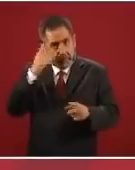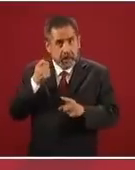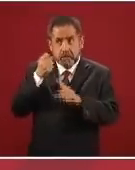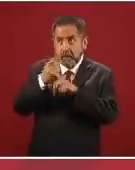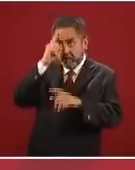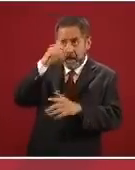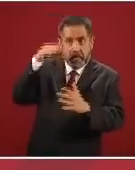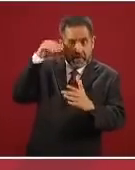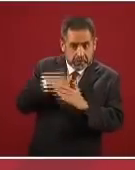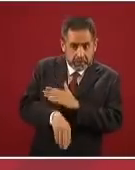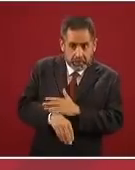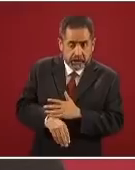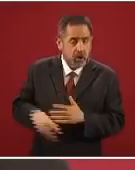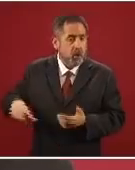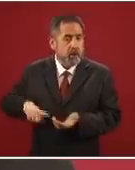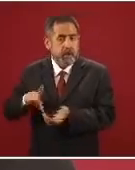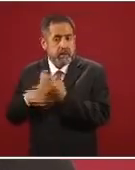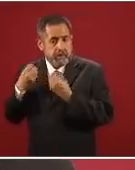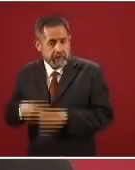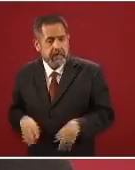a la educación pública?